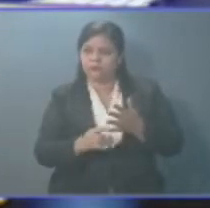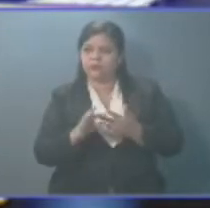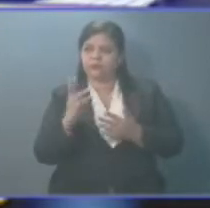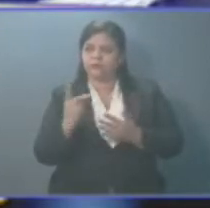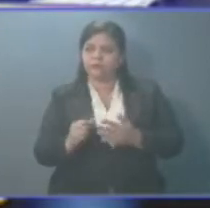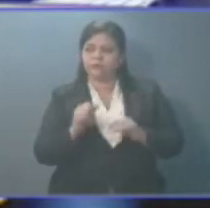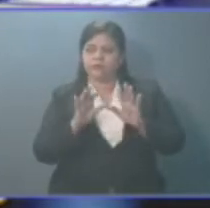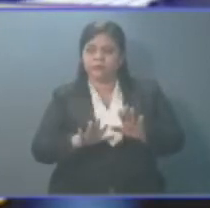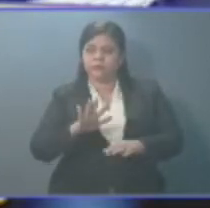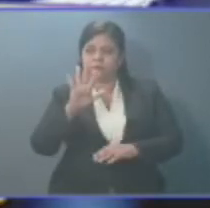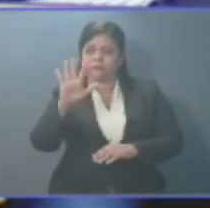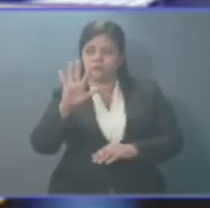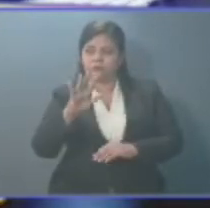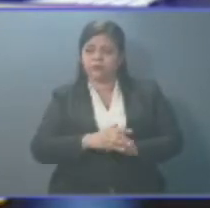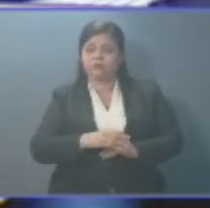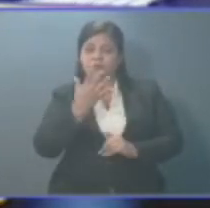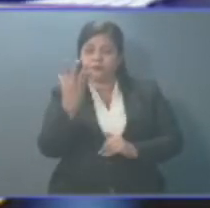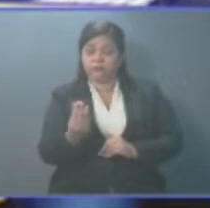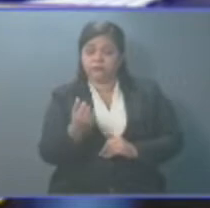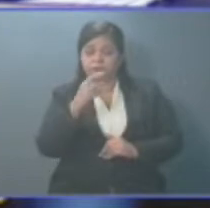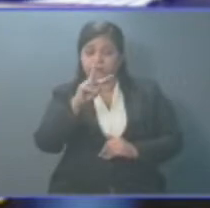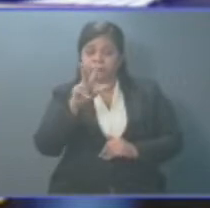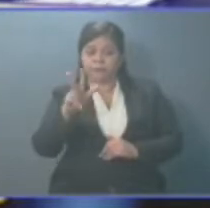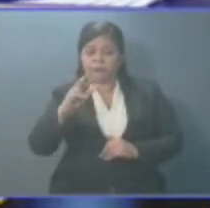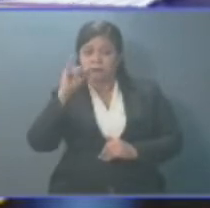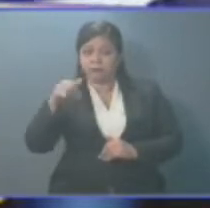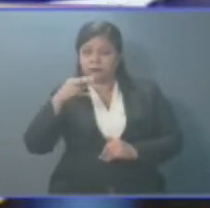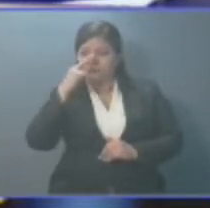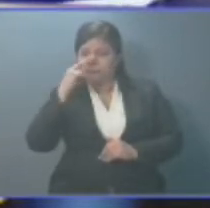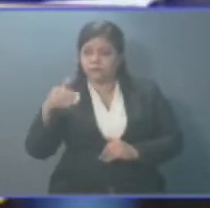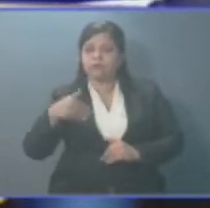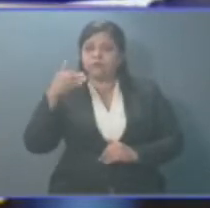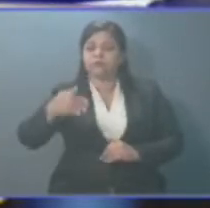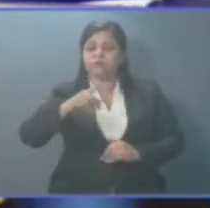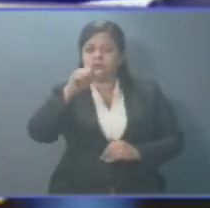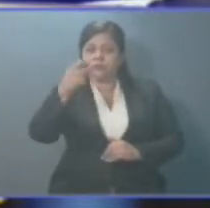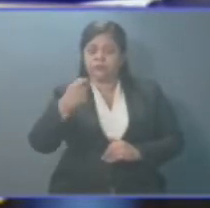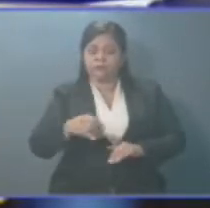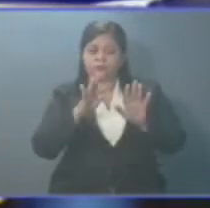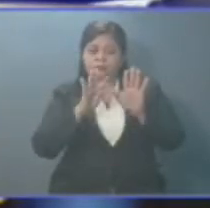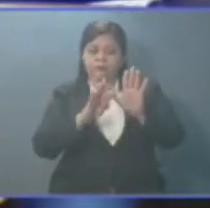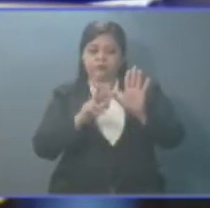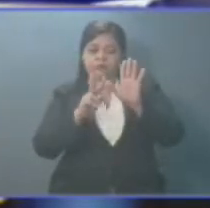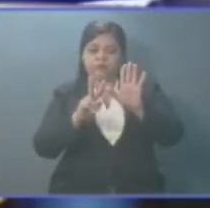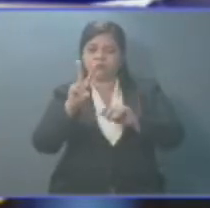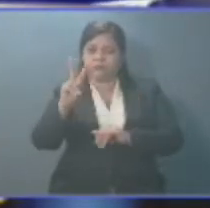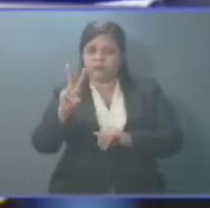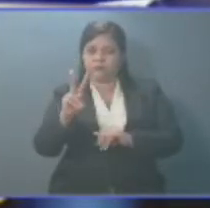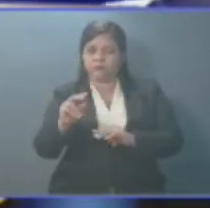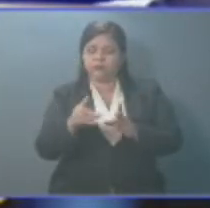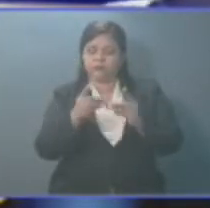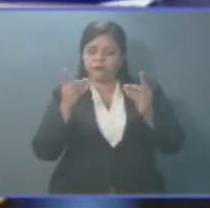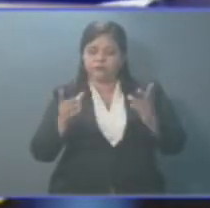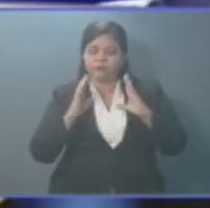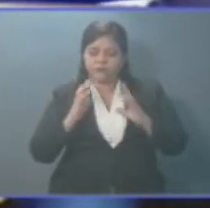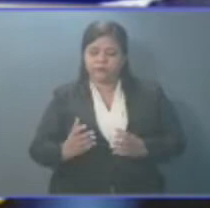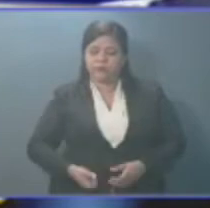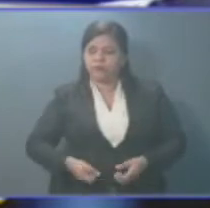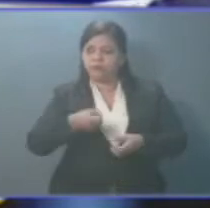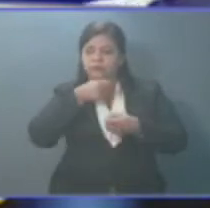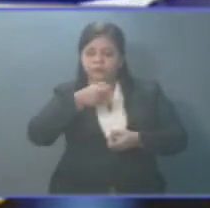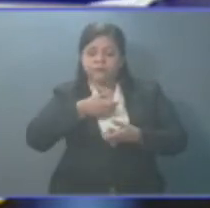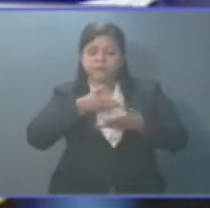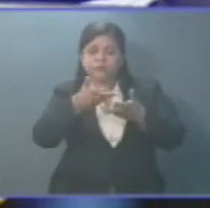número 15, de fecha 23 de junio de 1972, publicado en el Diario Oficial